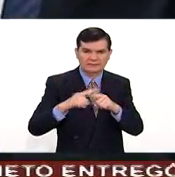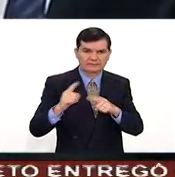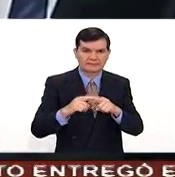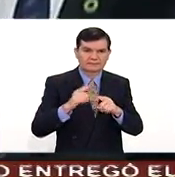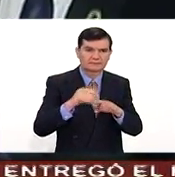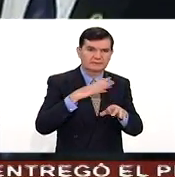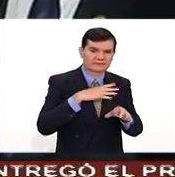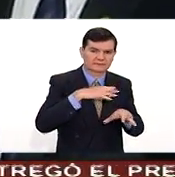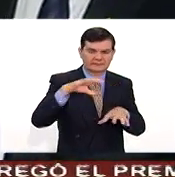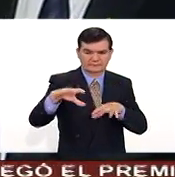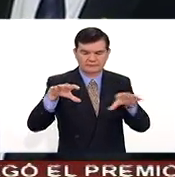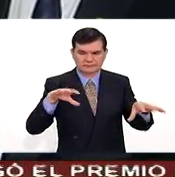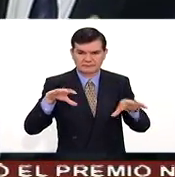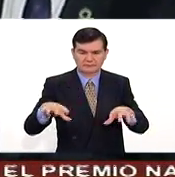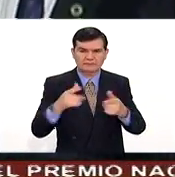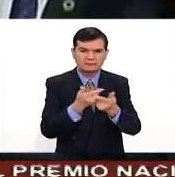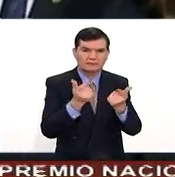entre